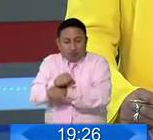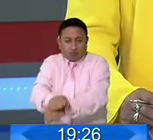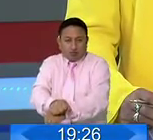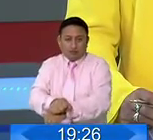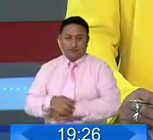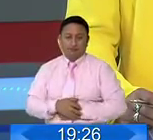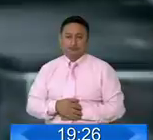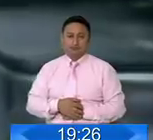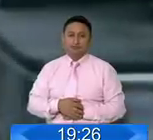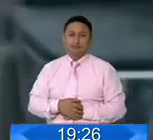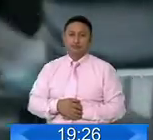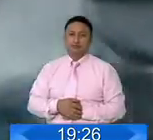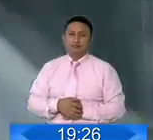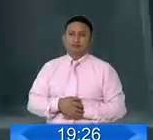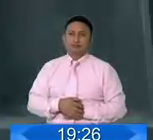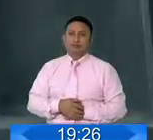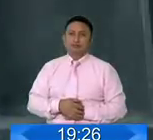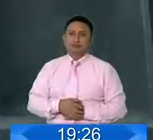personas.